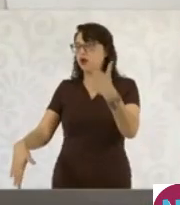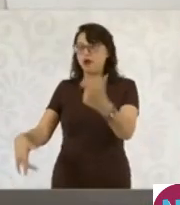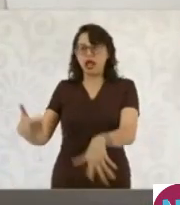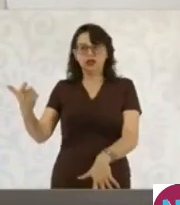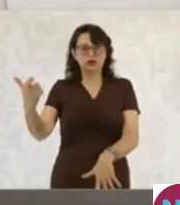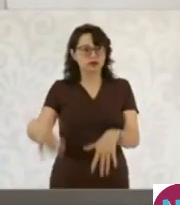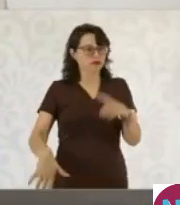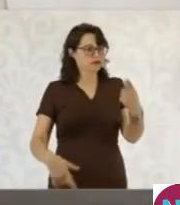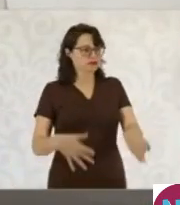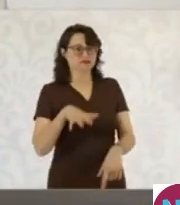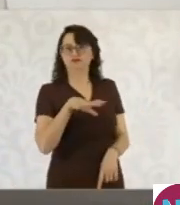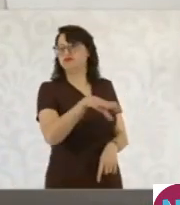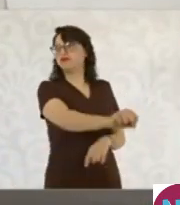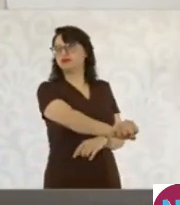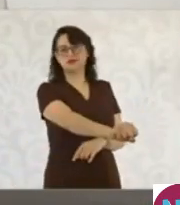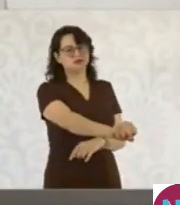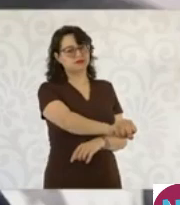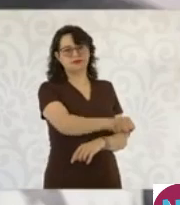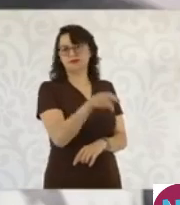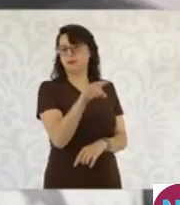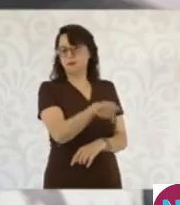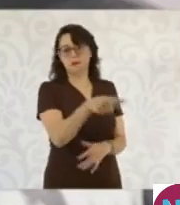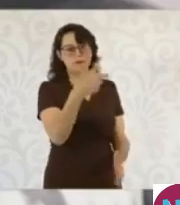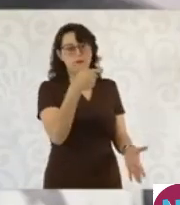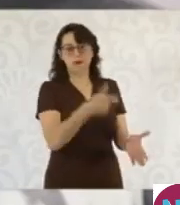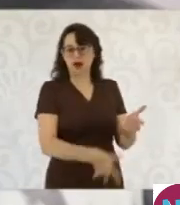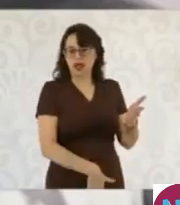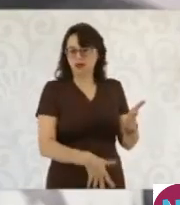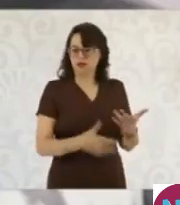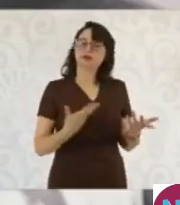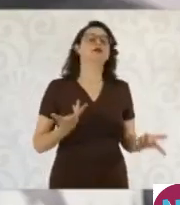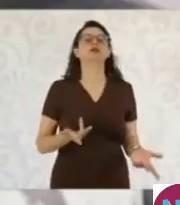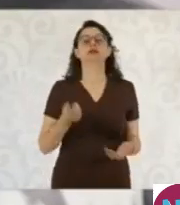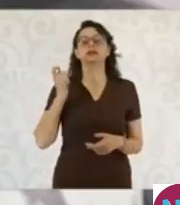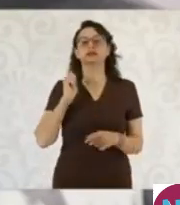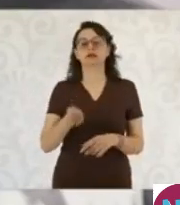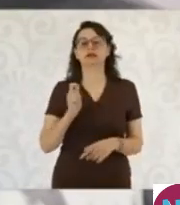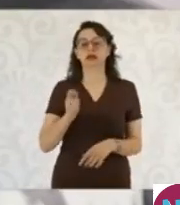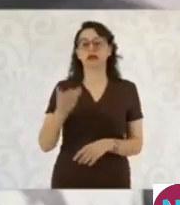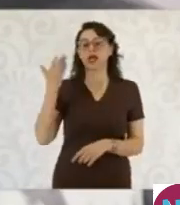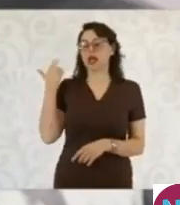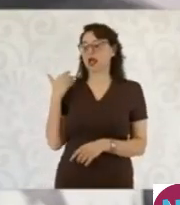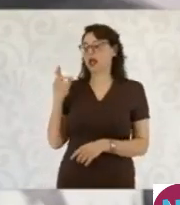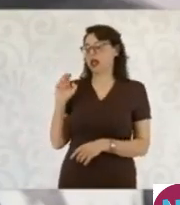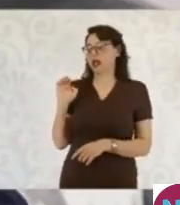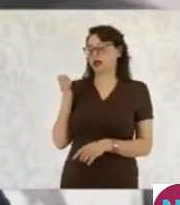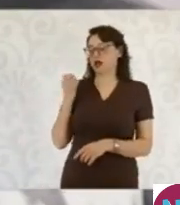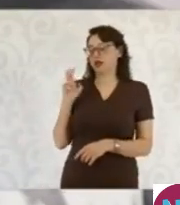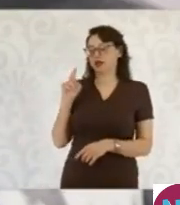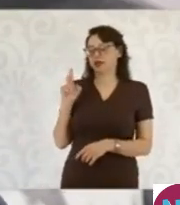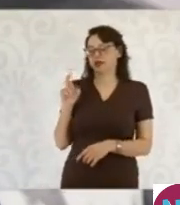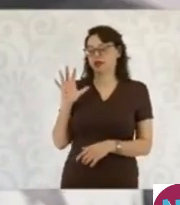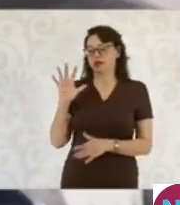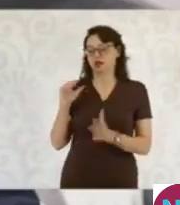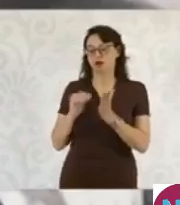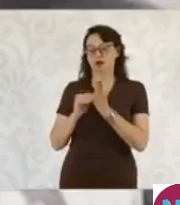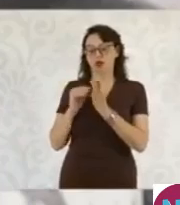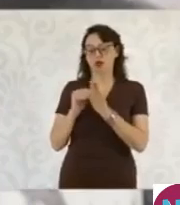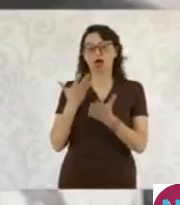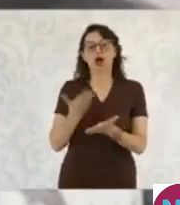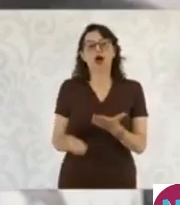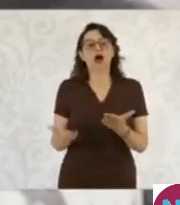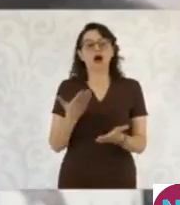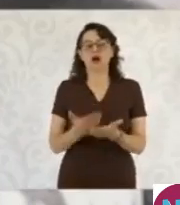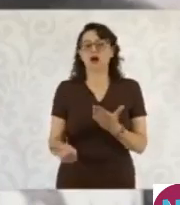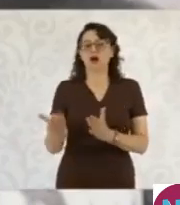resultados? Que lo que se compró o se había adjudicado más bien en enero a 35,000 millones de pesos, logramos bajarlo a 23,000